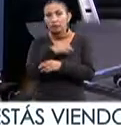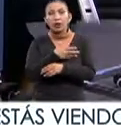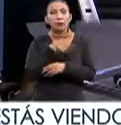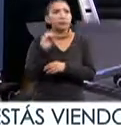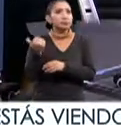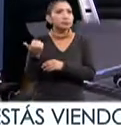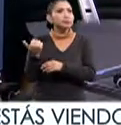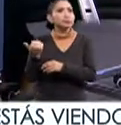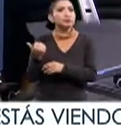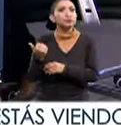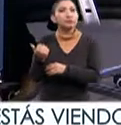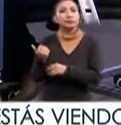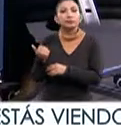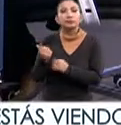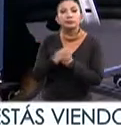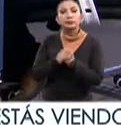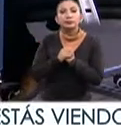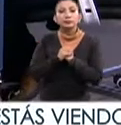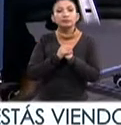tenemos